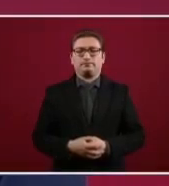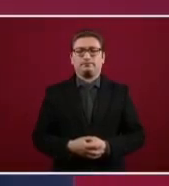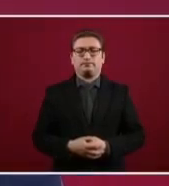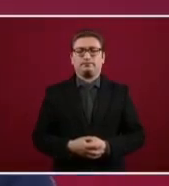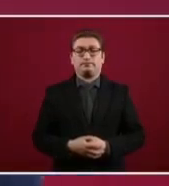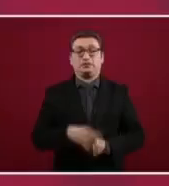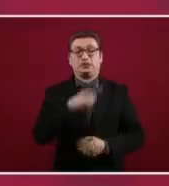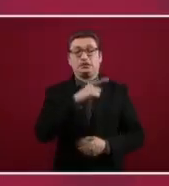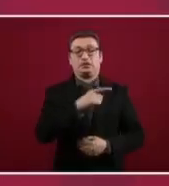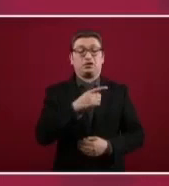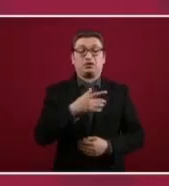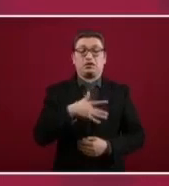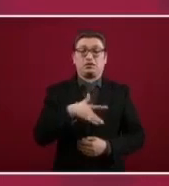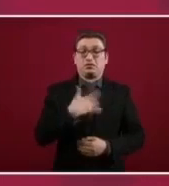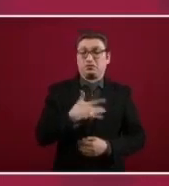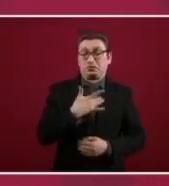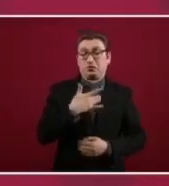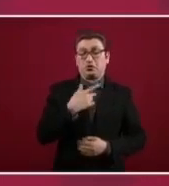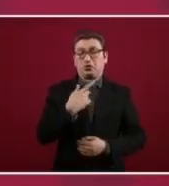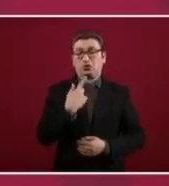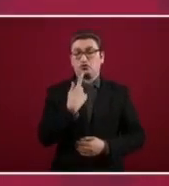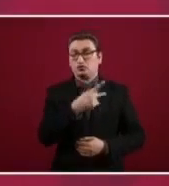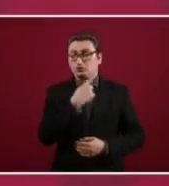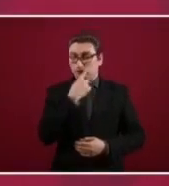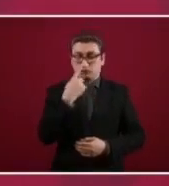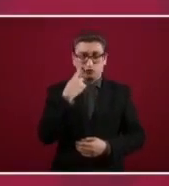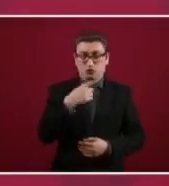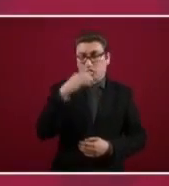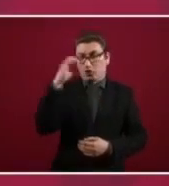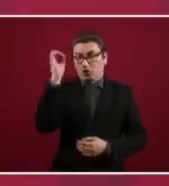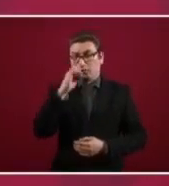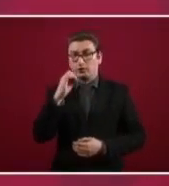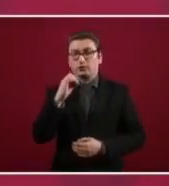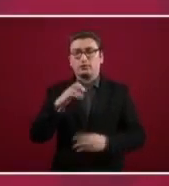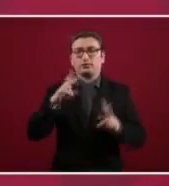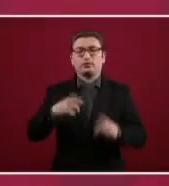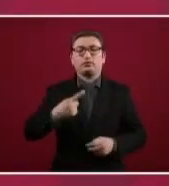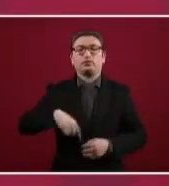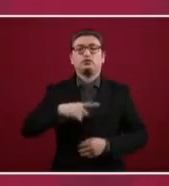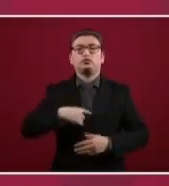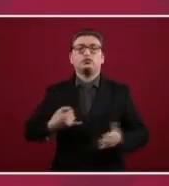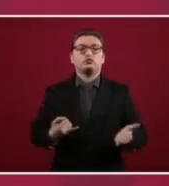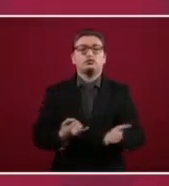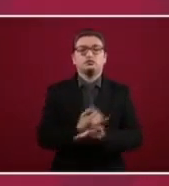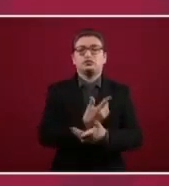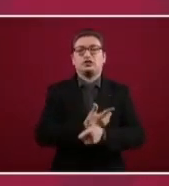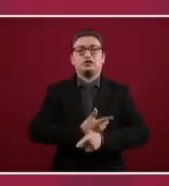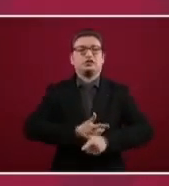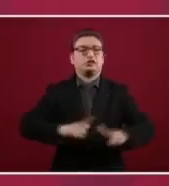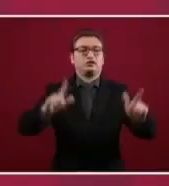opinado sobre nuestra decisión libre soberana